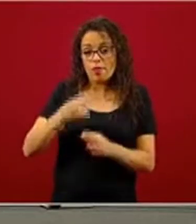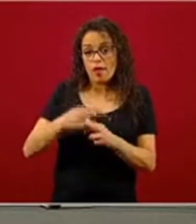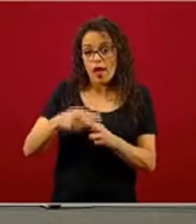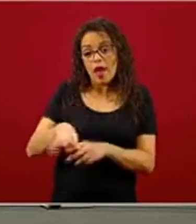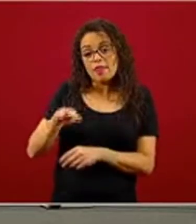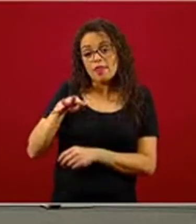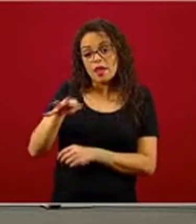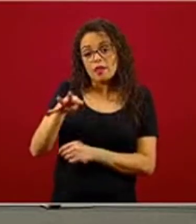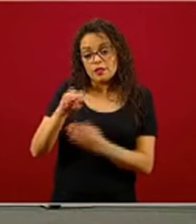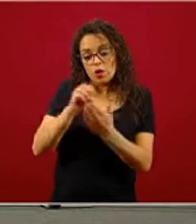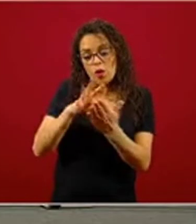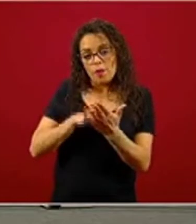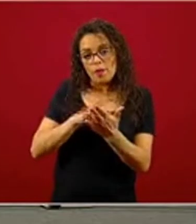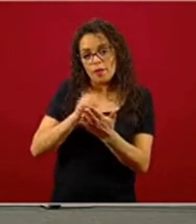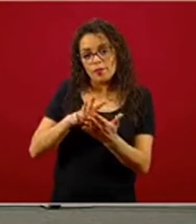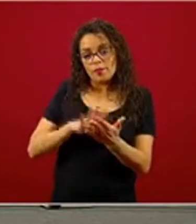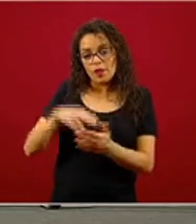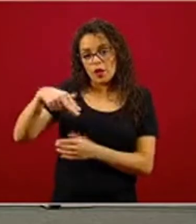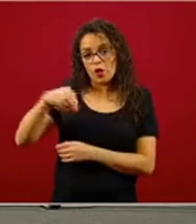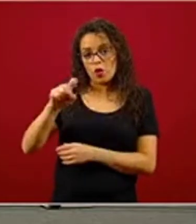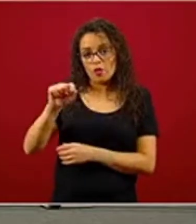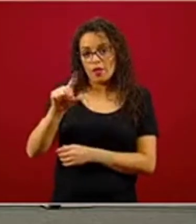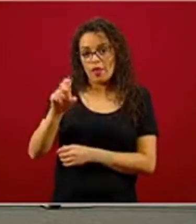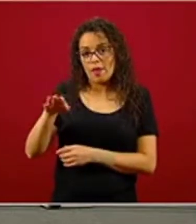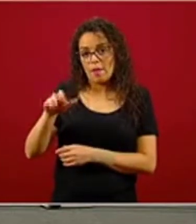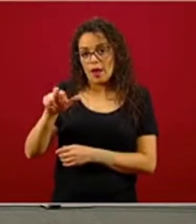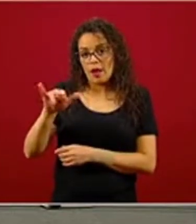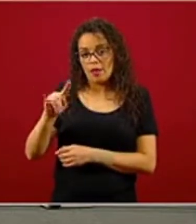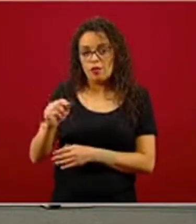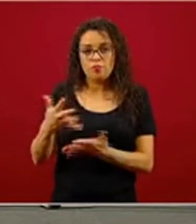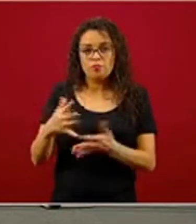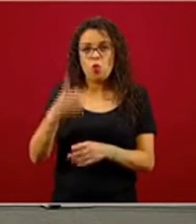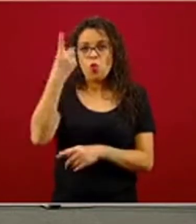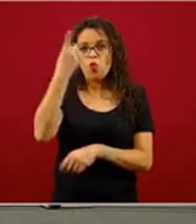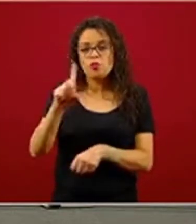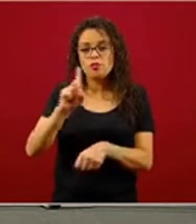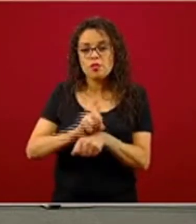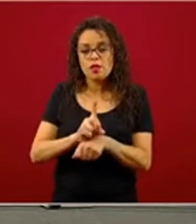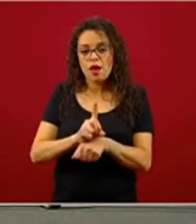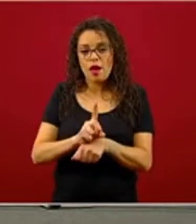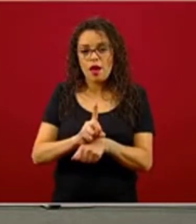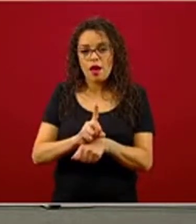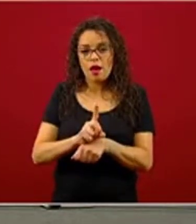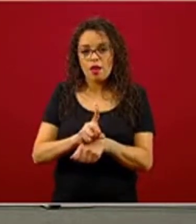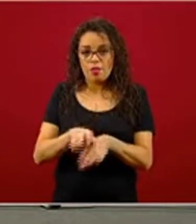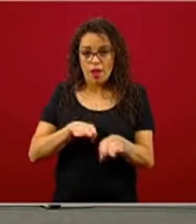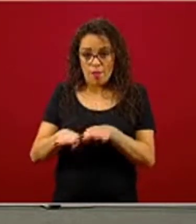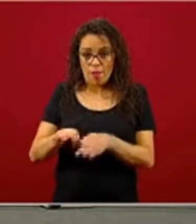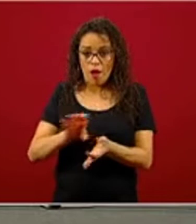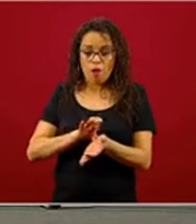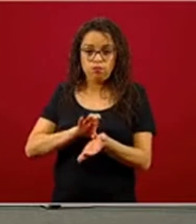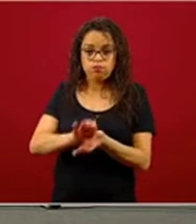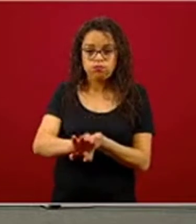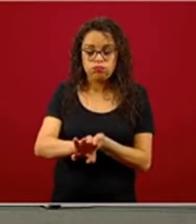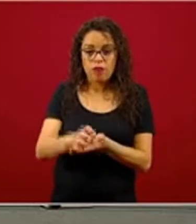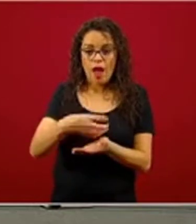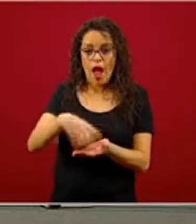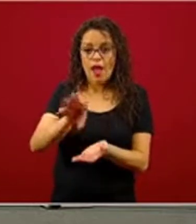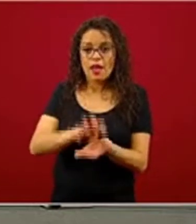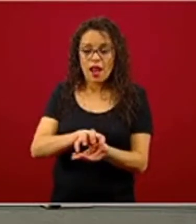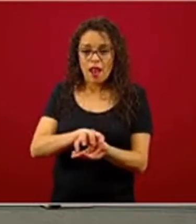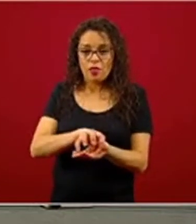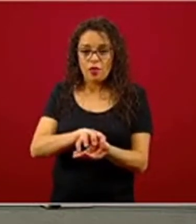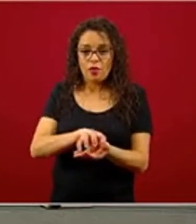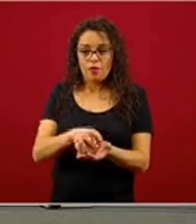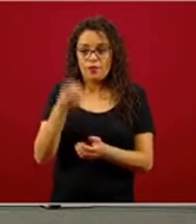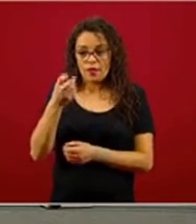mérito. Cada nota de mérito más o menos son como un día adicional de aguinaldo, y es una forma de reconocimiento al trabajo, pero eso